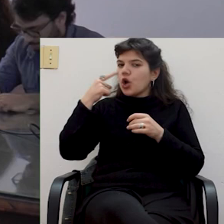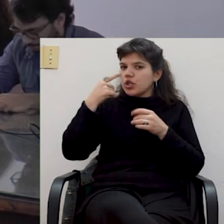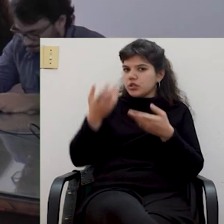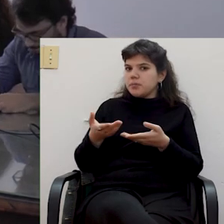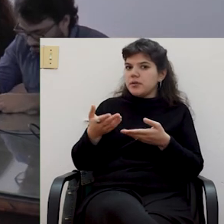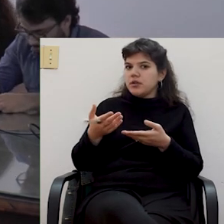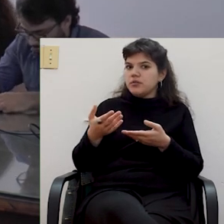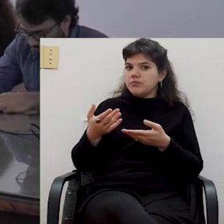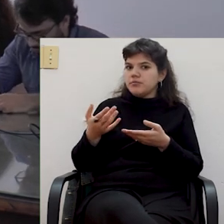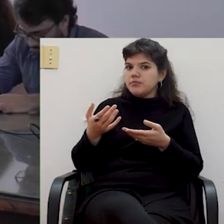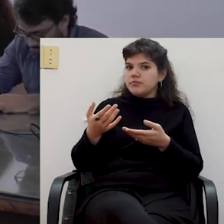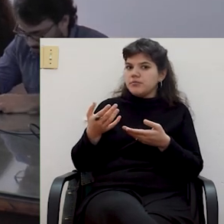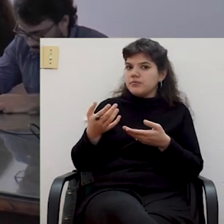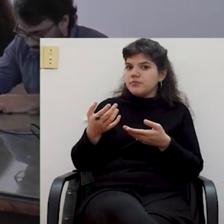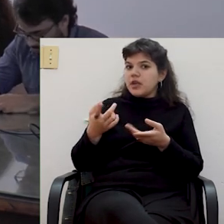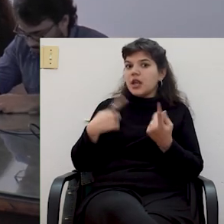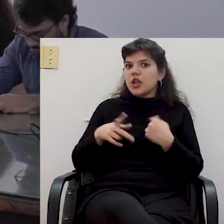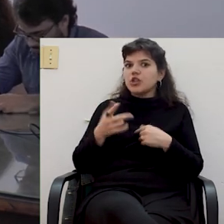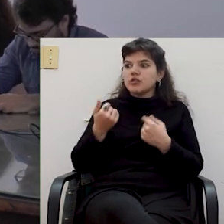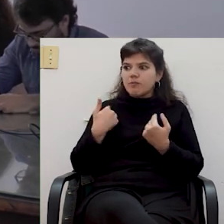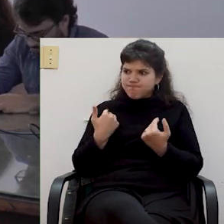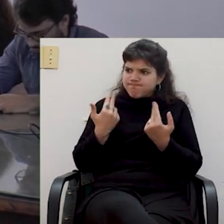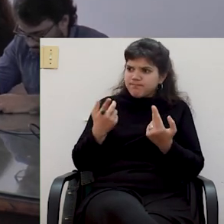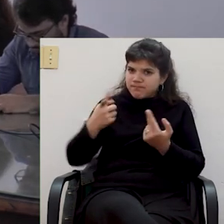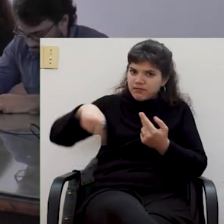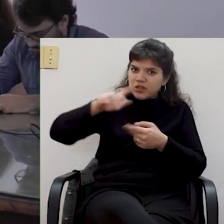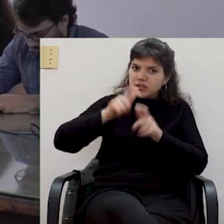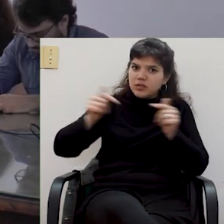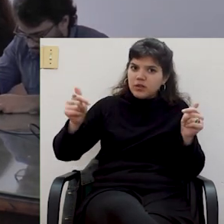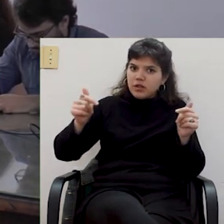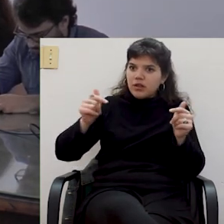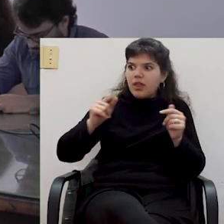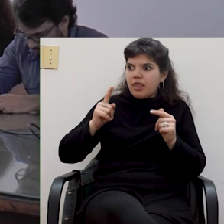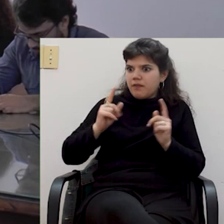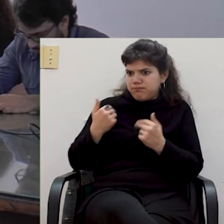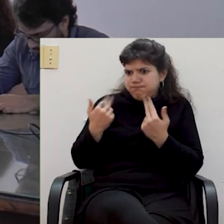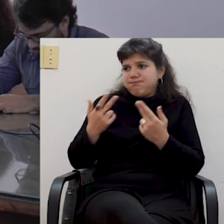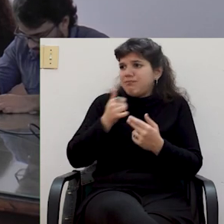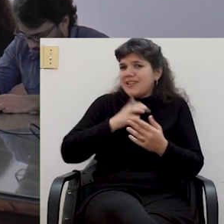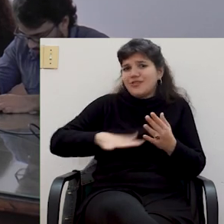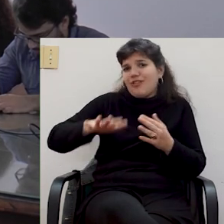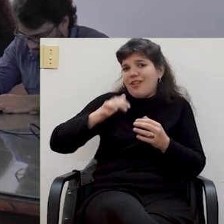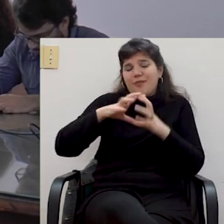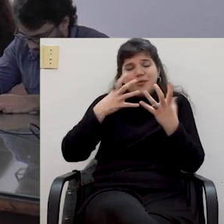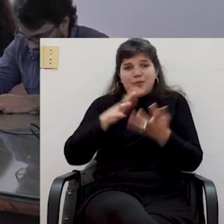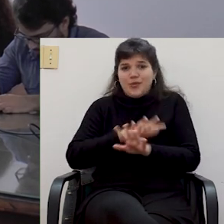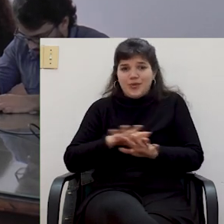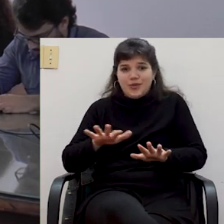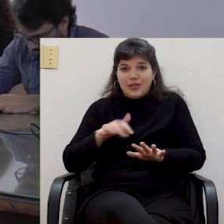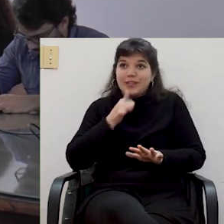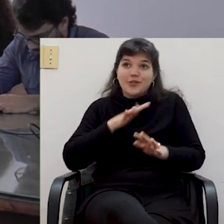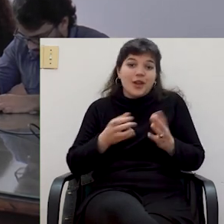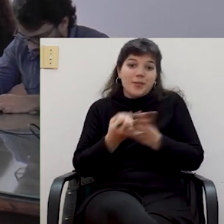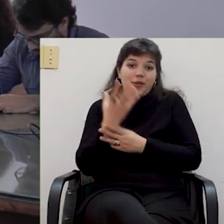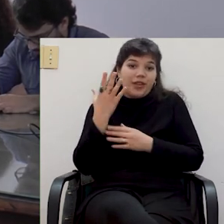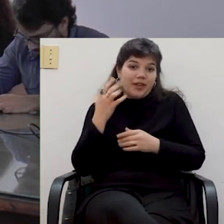verdad. Entonces, vencer todo eso es vencer la historia de la humanidad, la historia moderna de